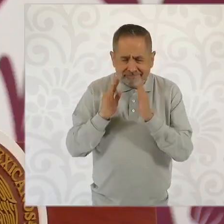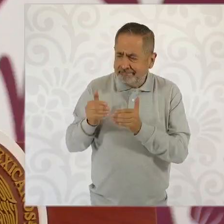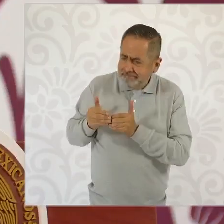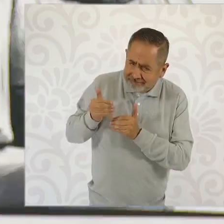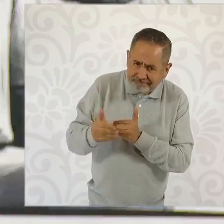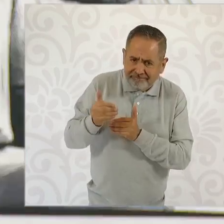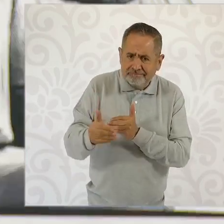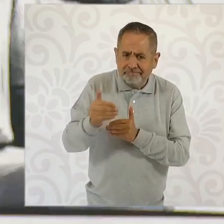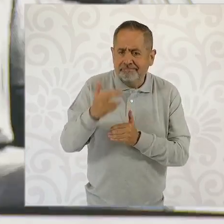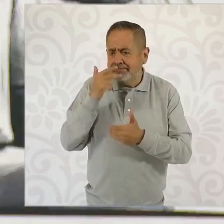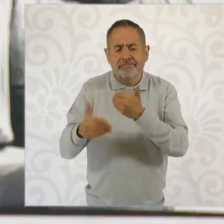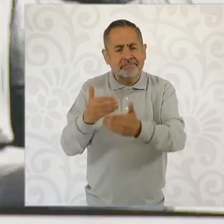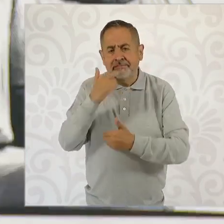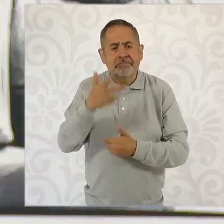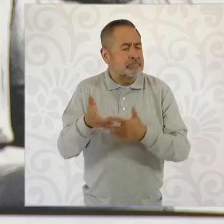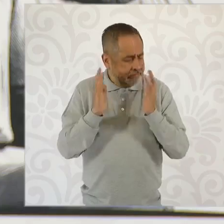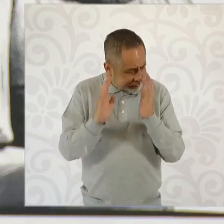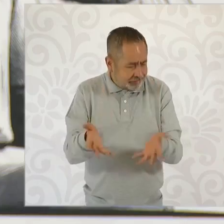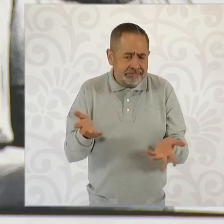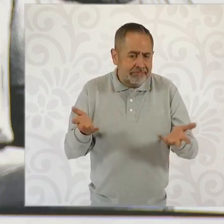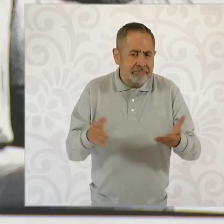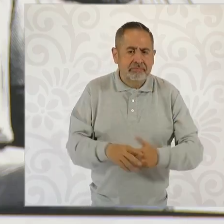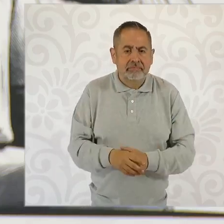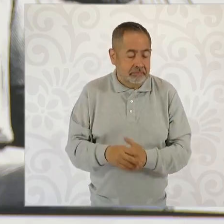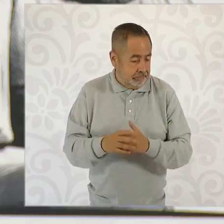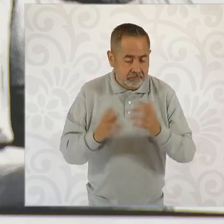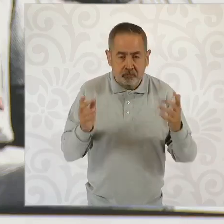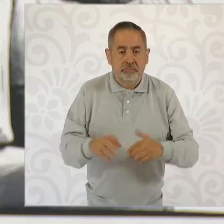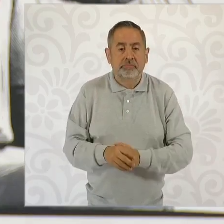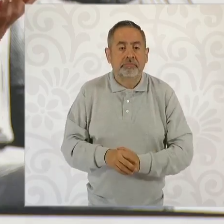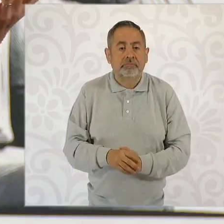avanzando. Entonces, el